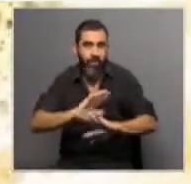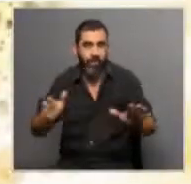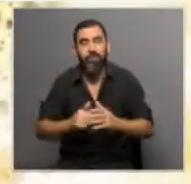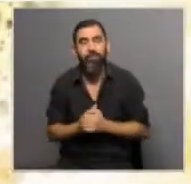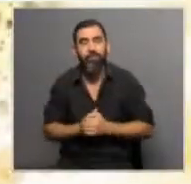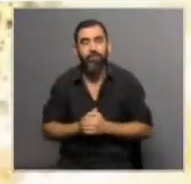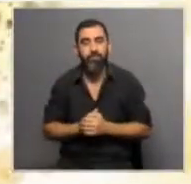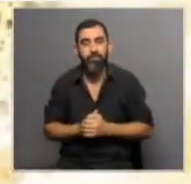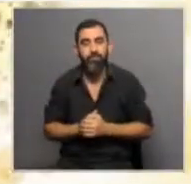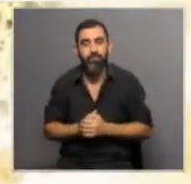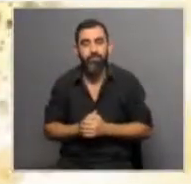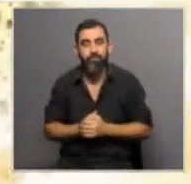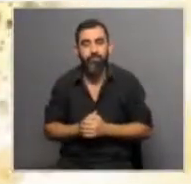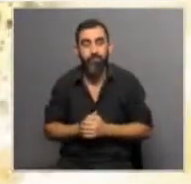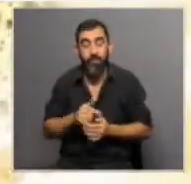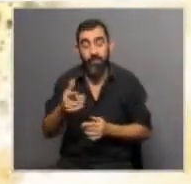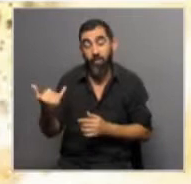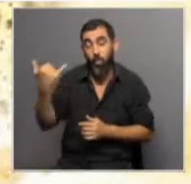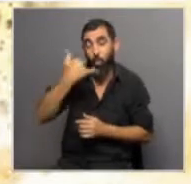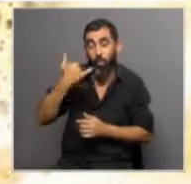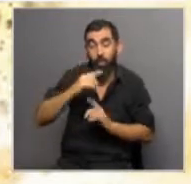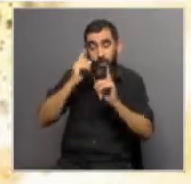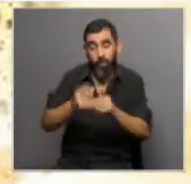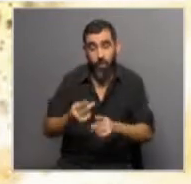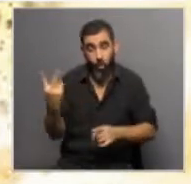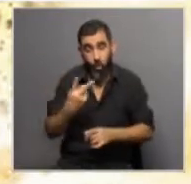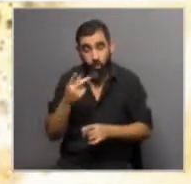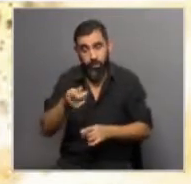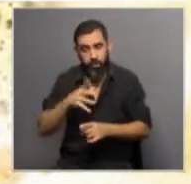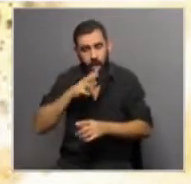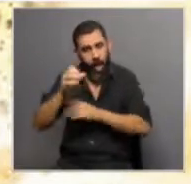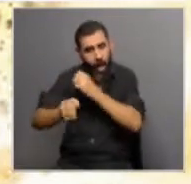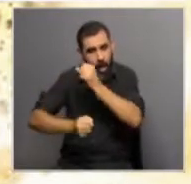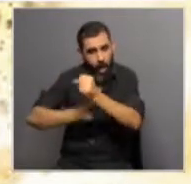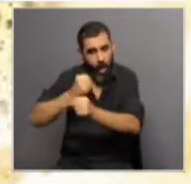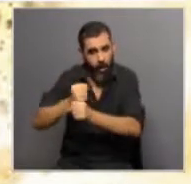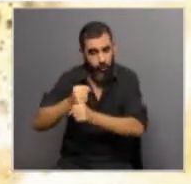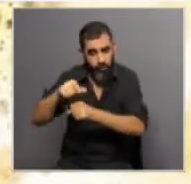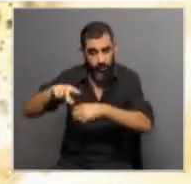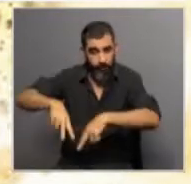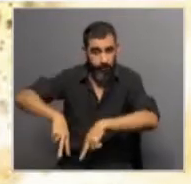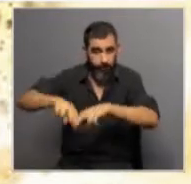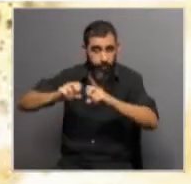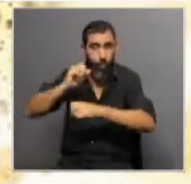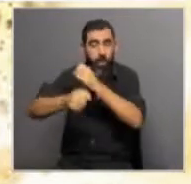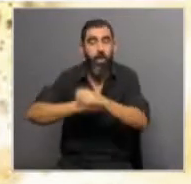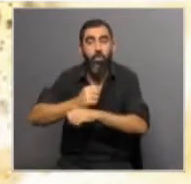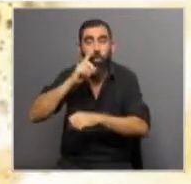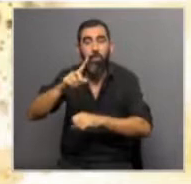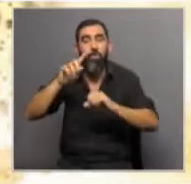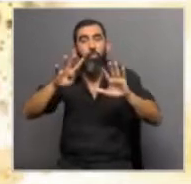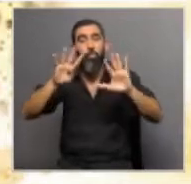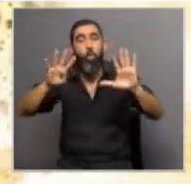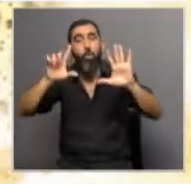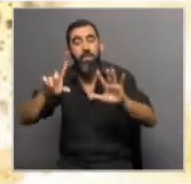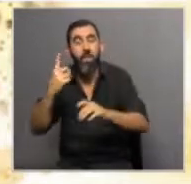bueno, justamente Selva nos contaba, y Manuel también, que esto ya tiene varios años. Esta investigación del 97, que fue la primera que